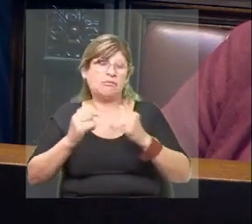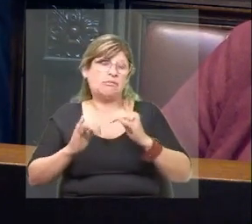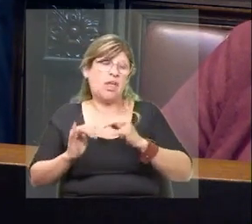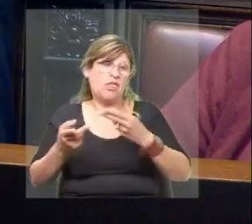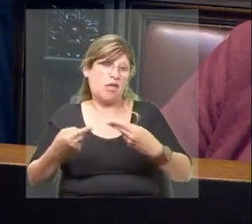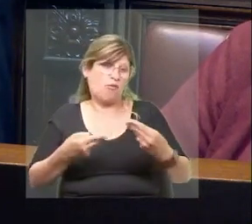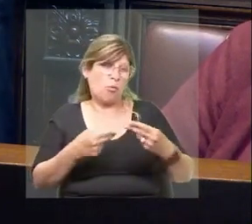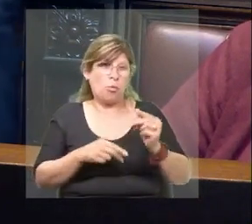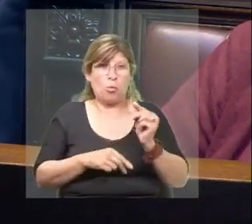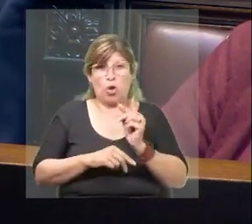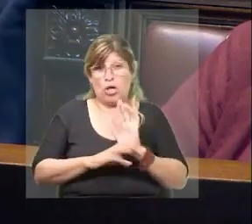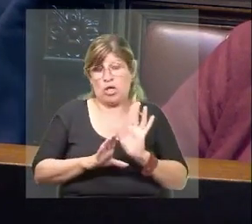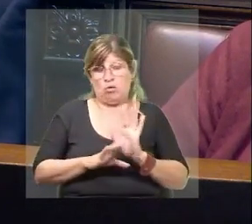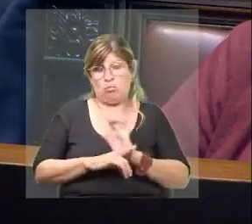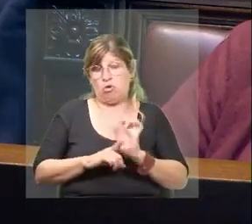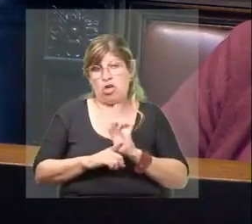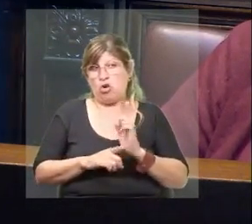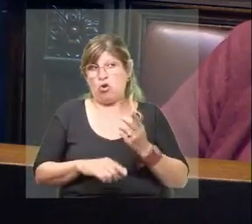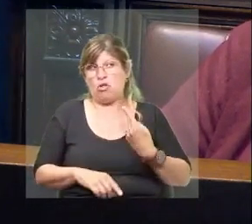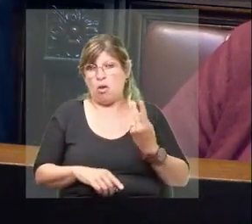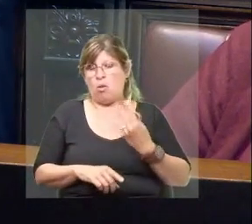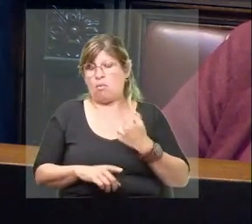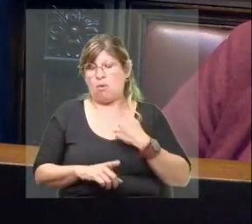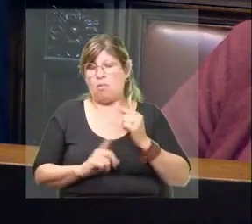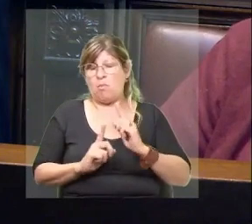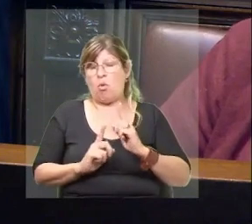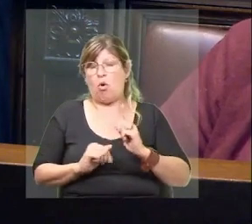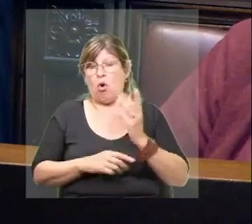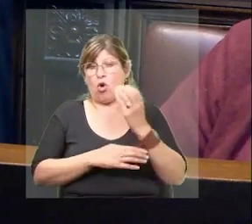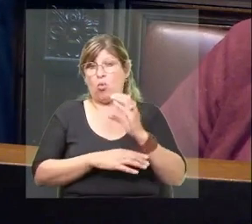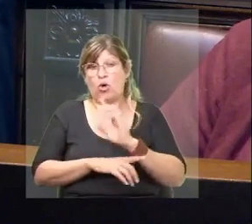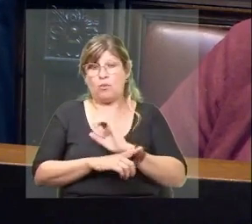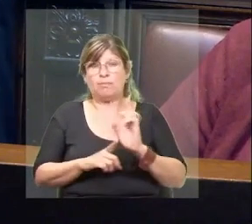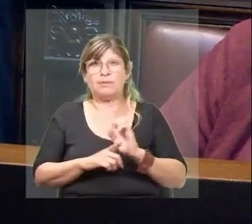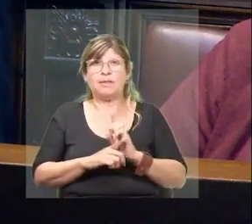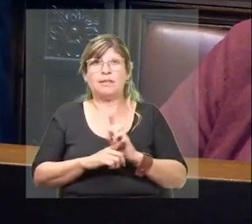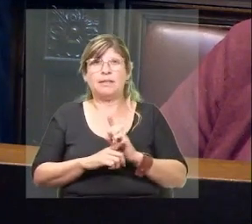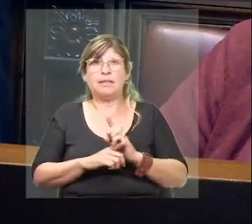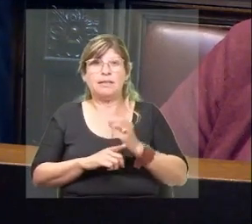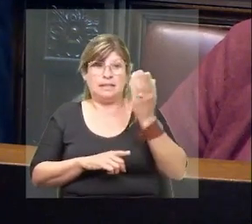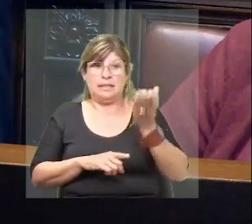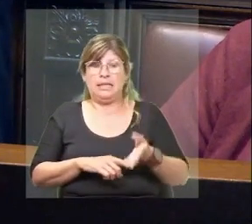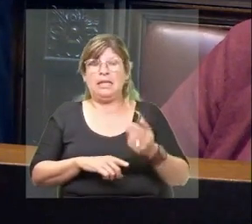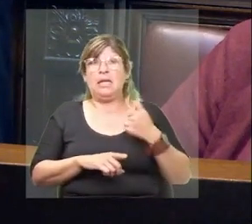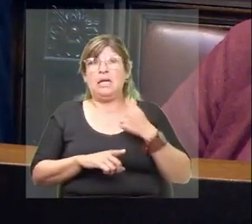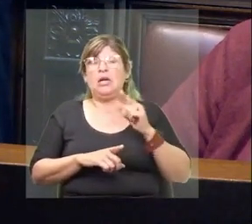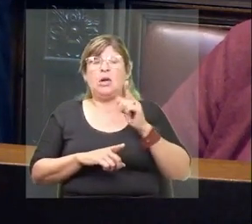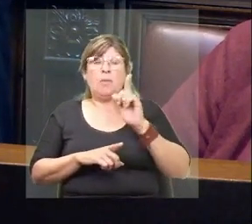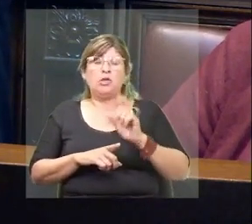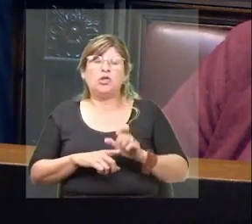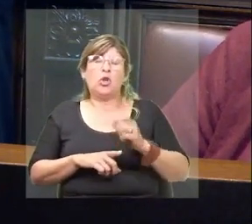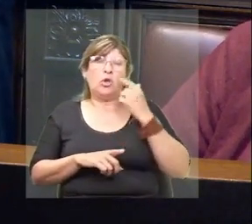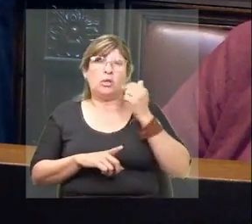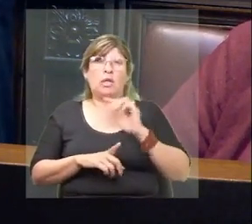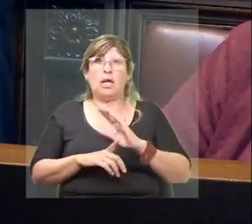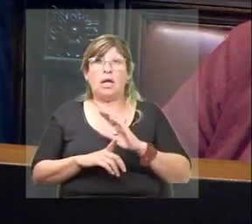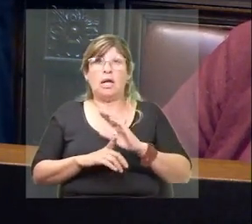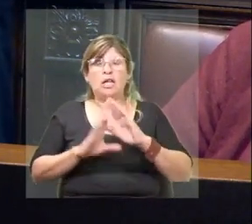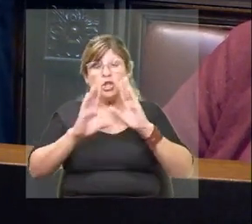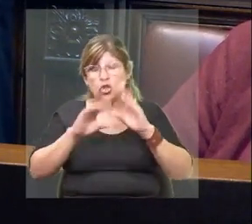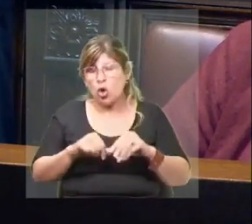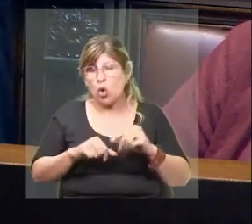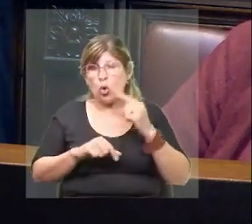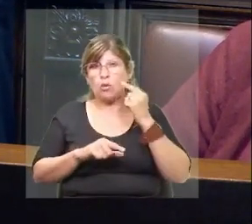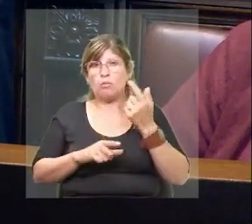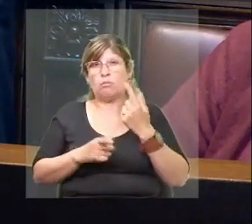poquito, porque no compartíamos la misma pasión. Danilo era una persona muy objetiva en